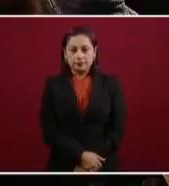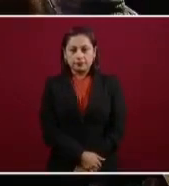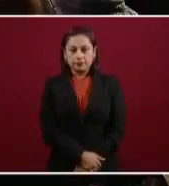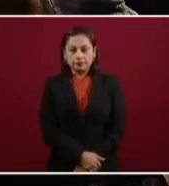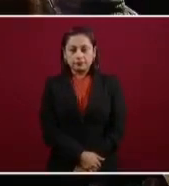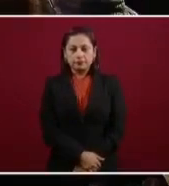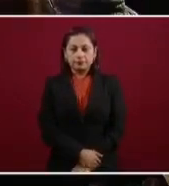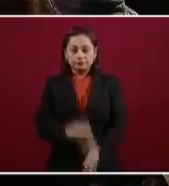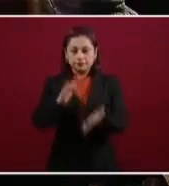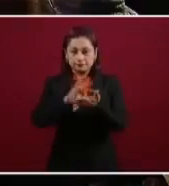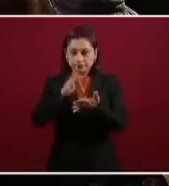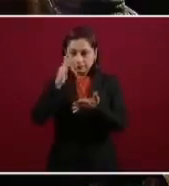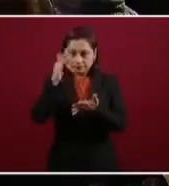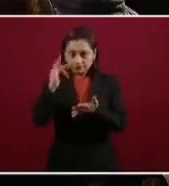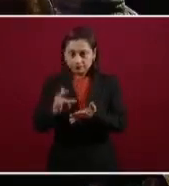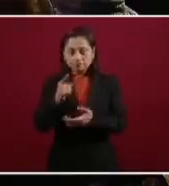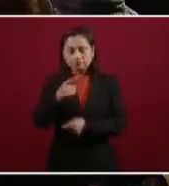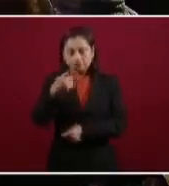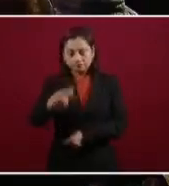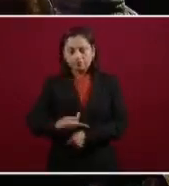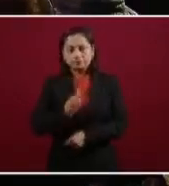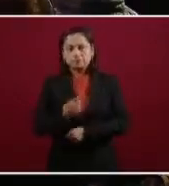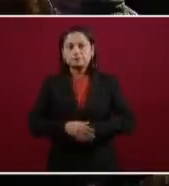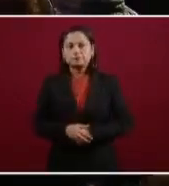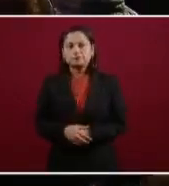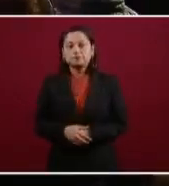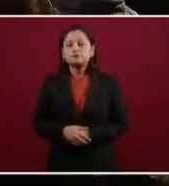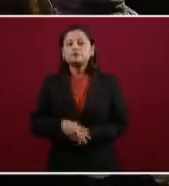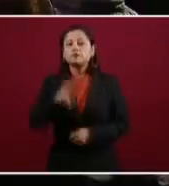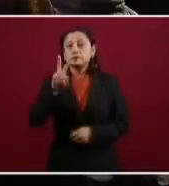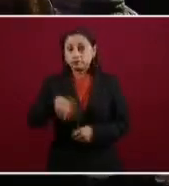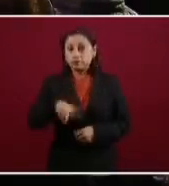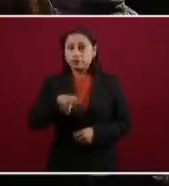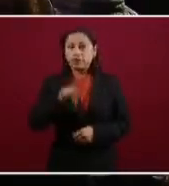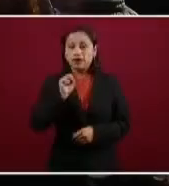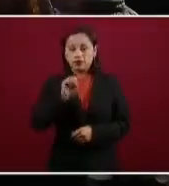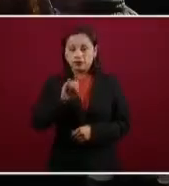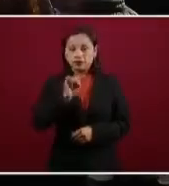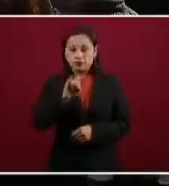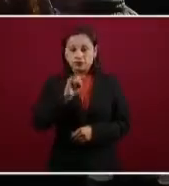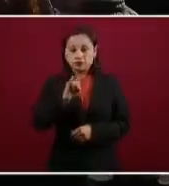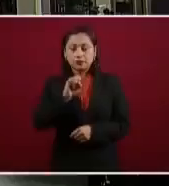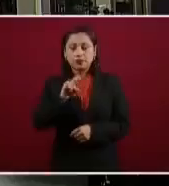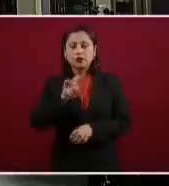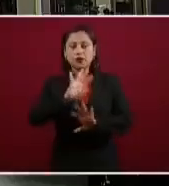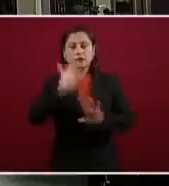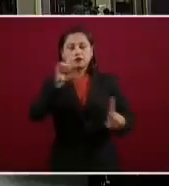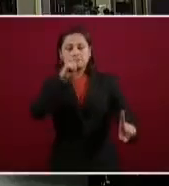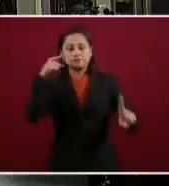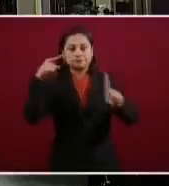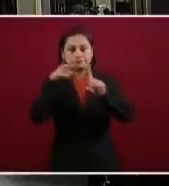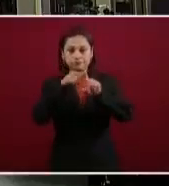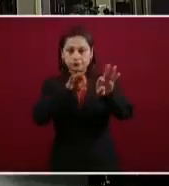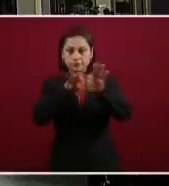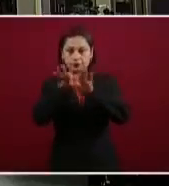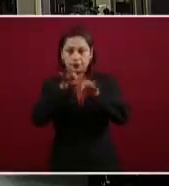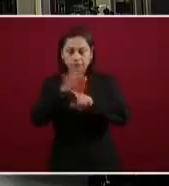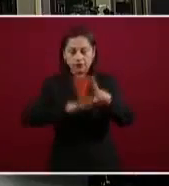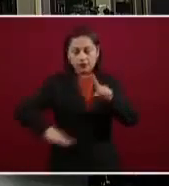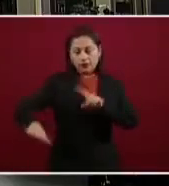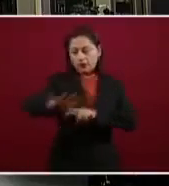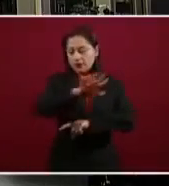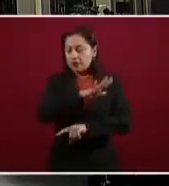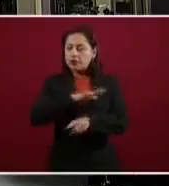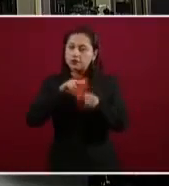gracias por la pregunta efectivamente se sigue trabajando en un plan de infraestructura que será anunciado